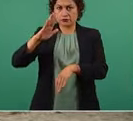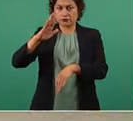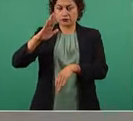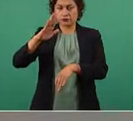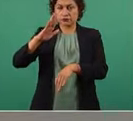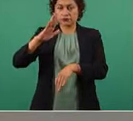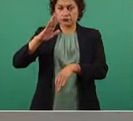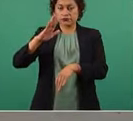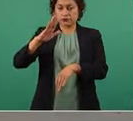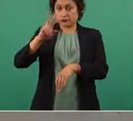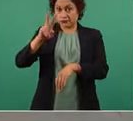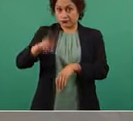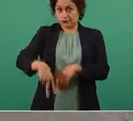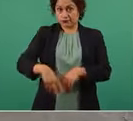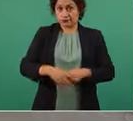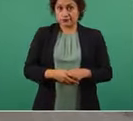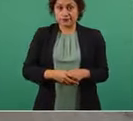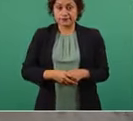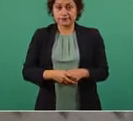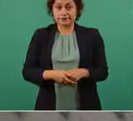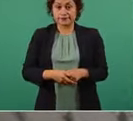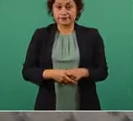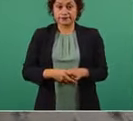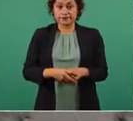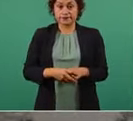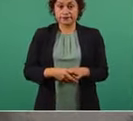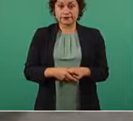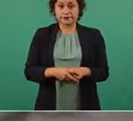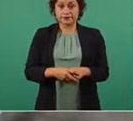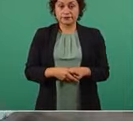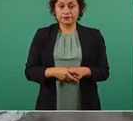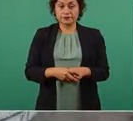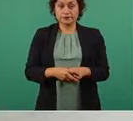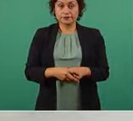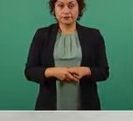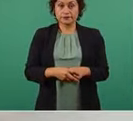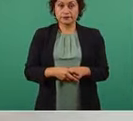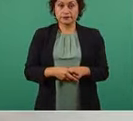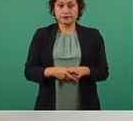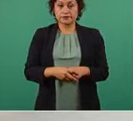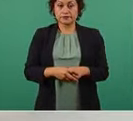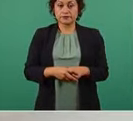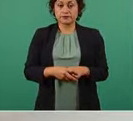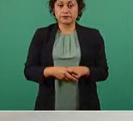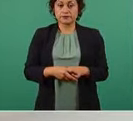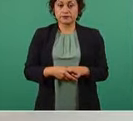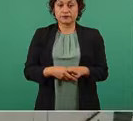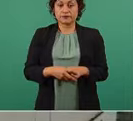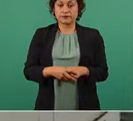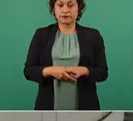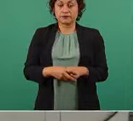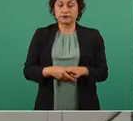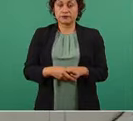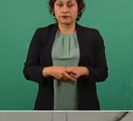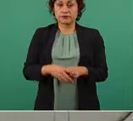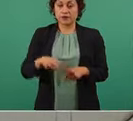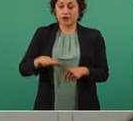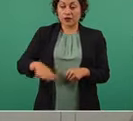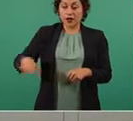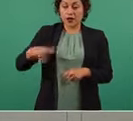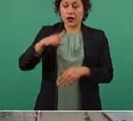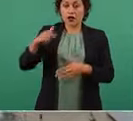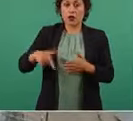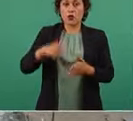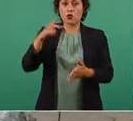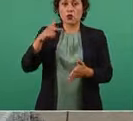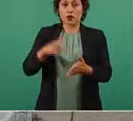losa. En el área de almacenamiento, tanques de 200.000 y 100.000 barriles están en la etapa de colocación de cúpulas y tubería de